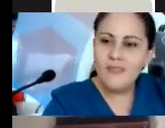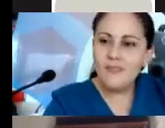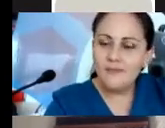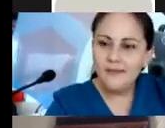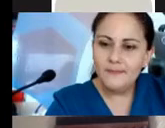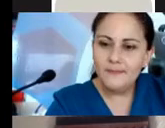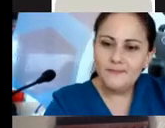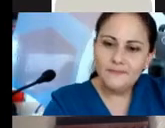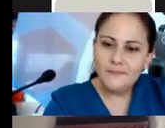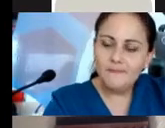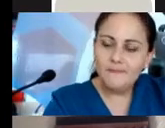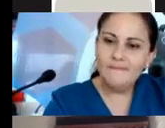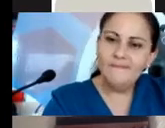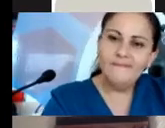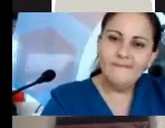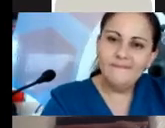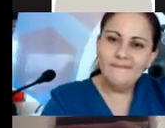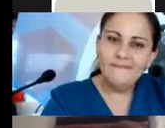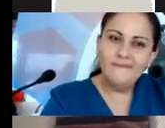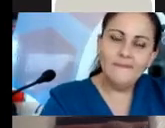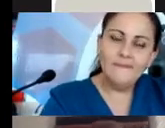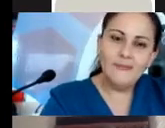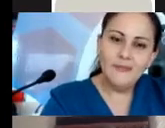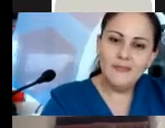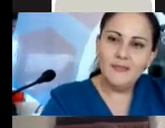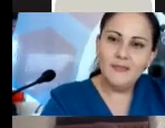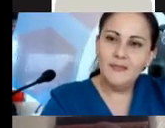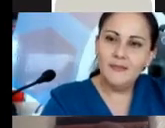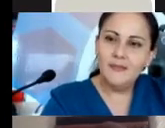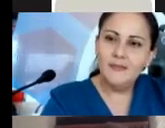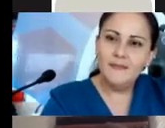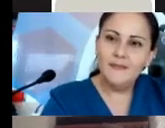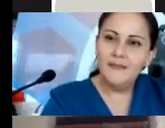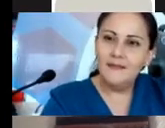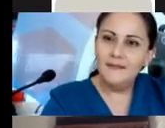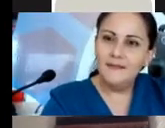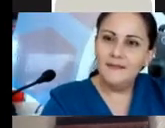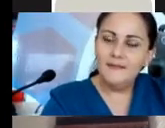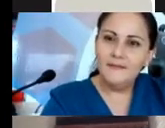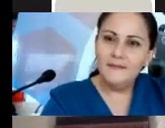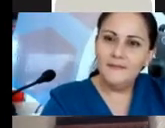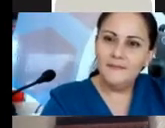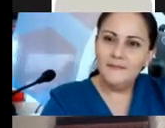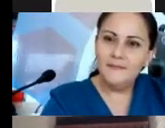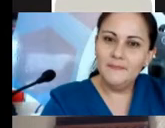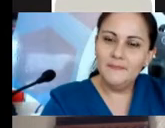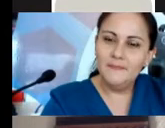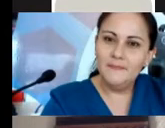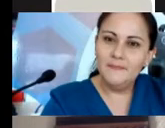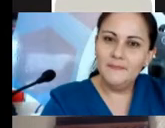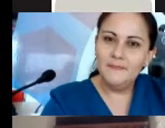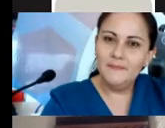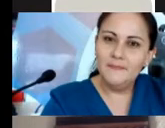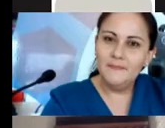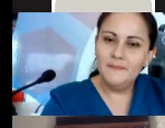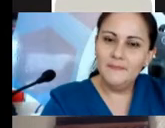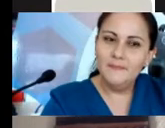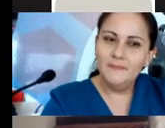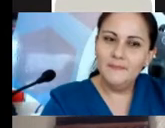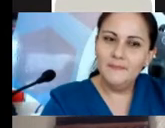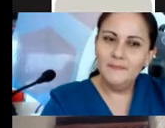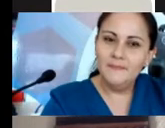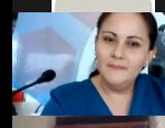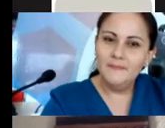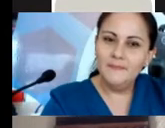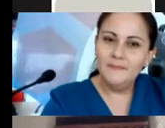puntos de presión y menor riesgo de úlcera de presión. Muy difícil en nuestro paciente. También es hablar de materiales. ¿Qué materiales